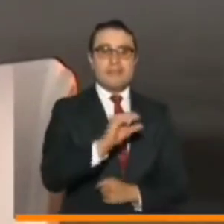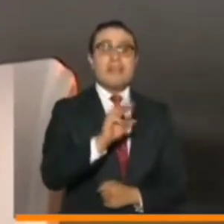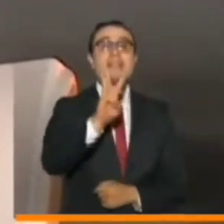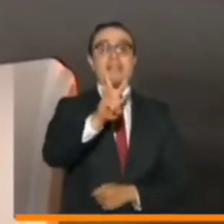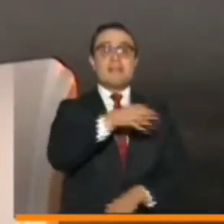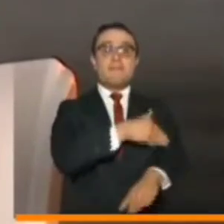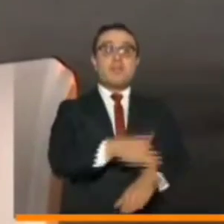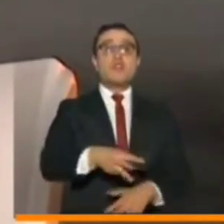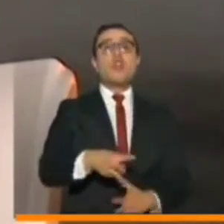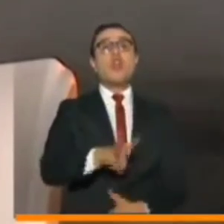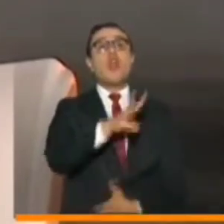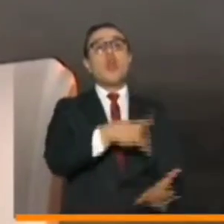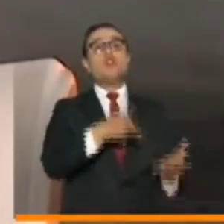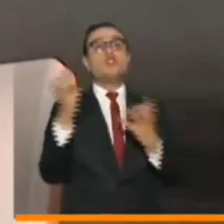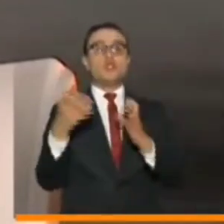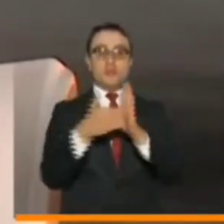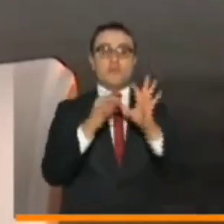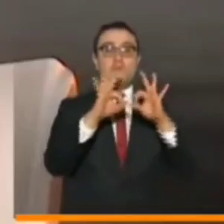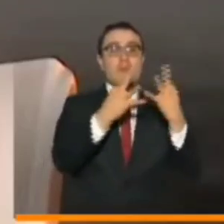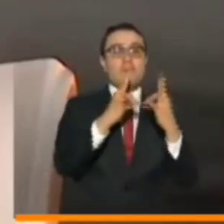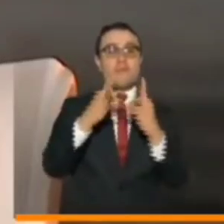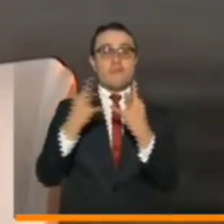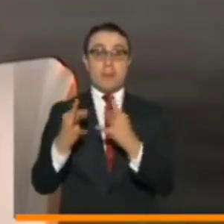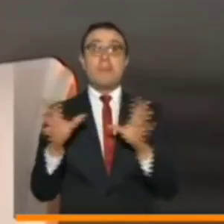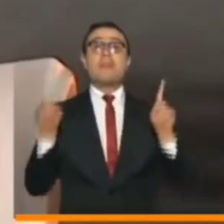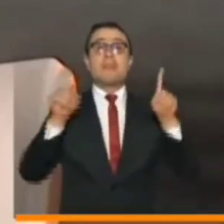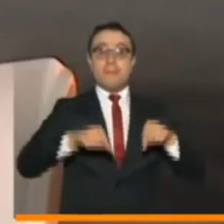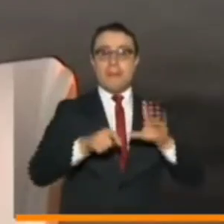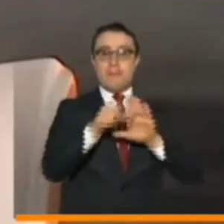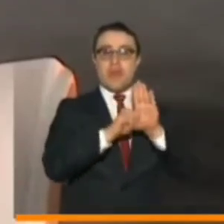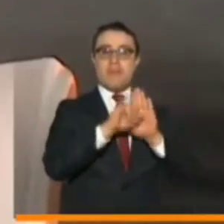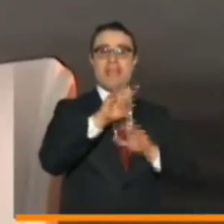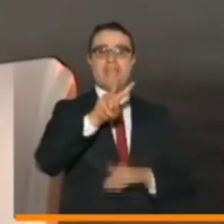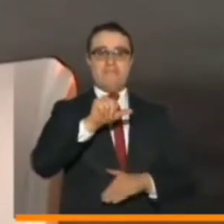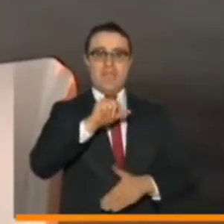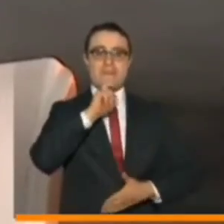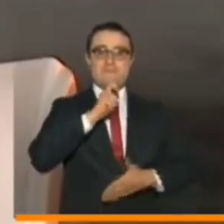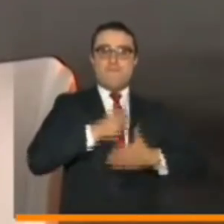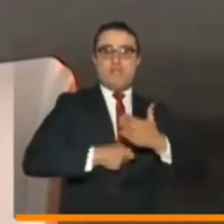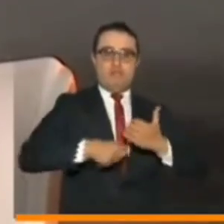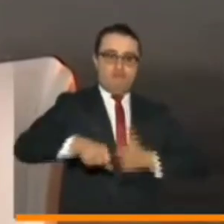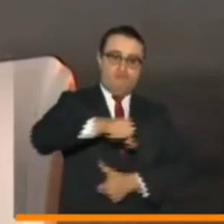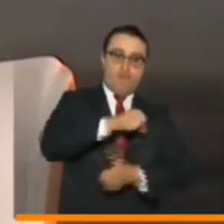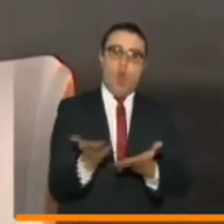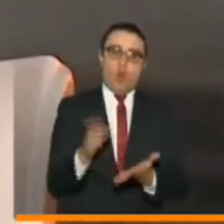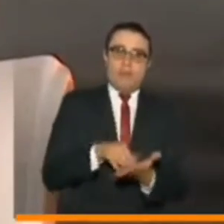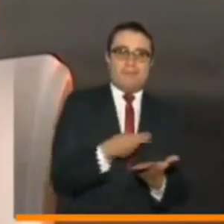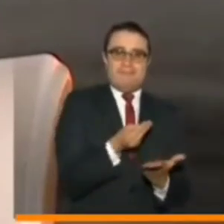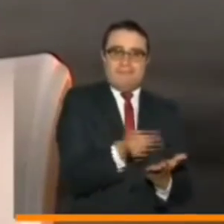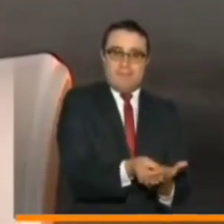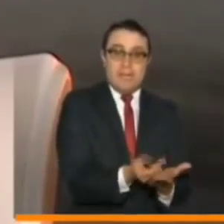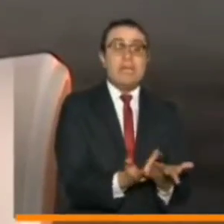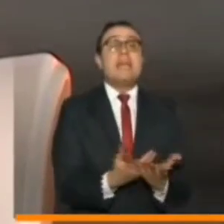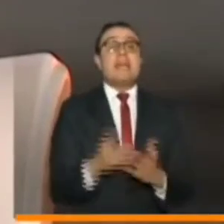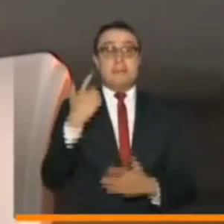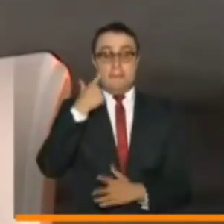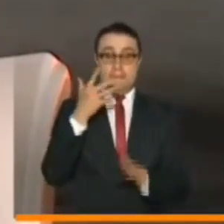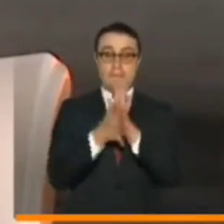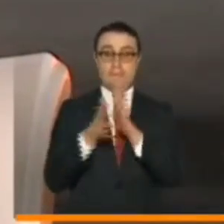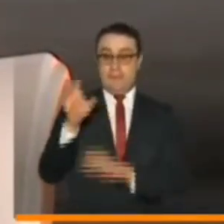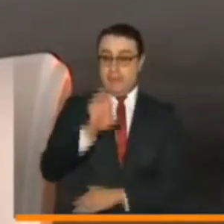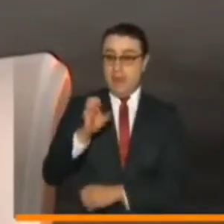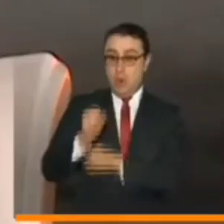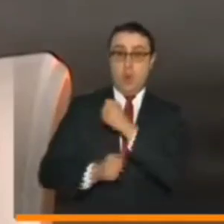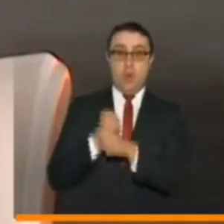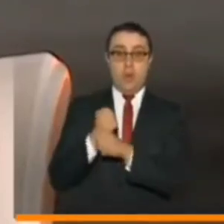familias o hogares. Igualmente con devolución de IVA, y esta es una indicación que usted nos dio, que en enero del año